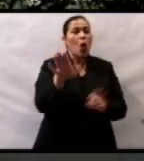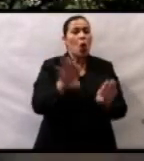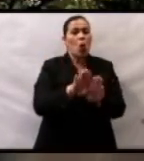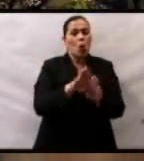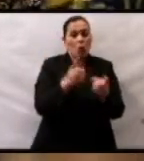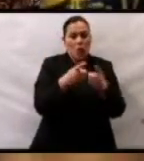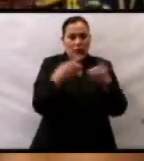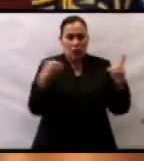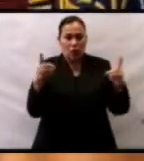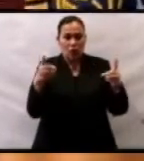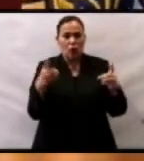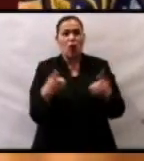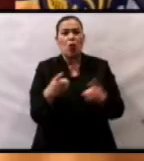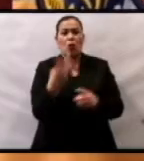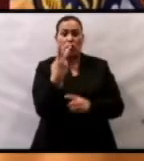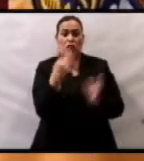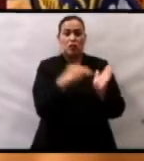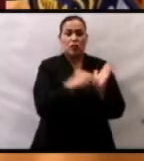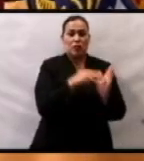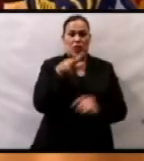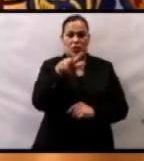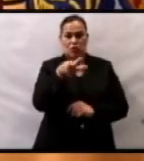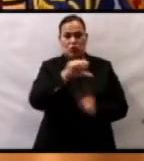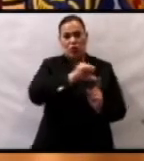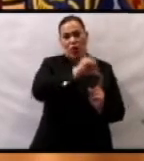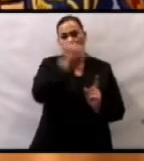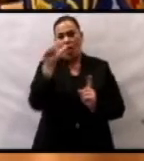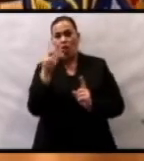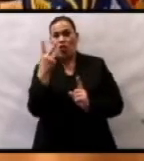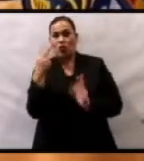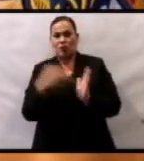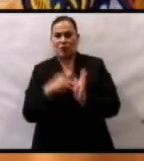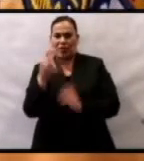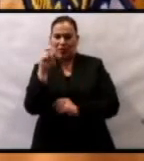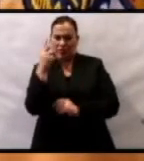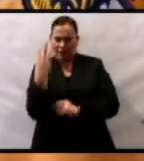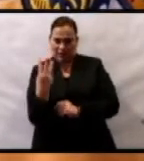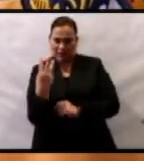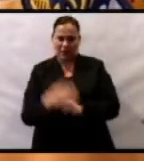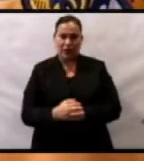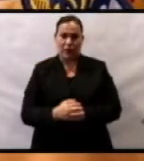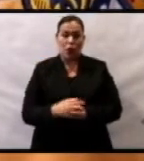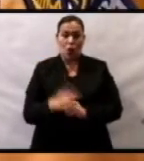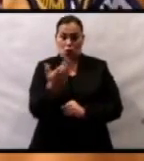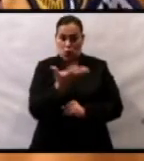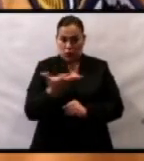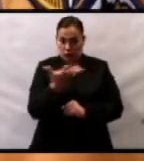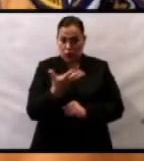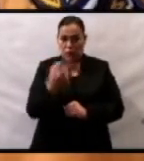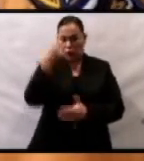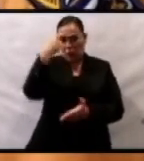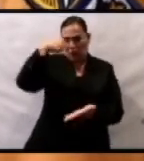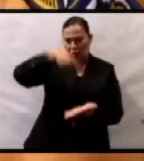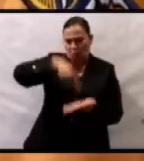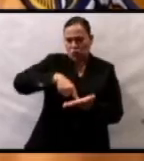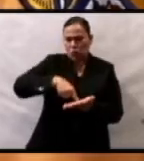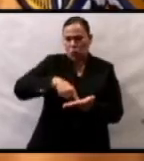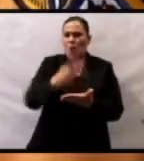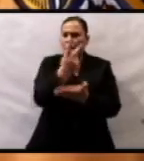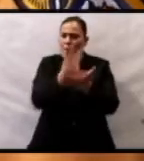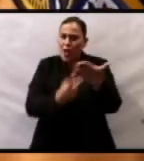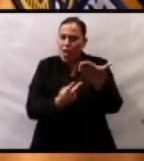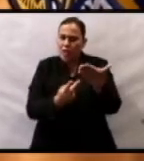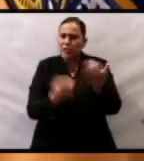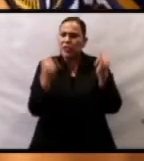desarrollo abarca del 2018 al 2033. Y creamos el plan institucional que contiene